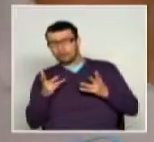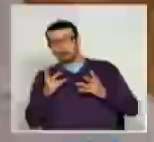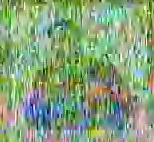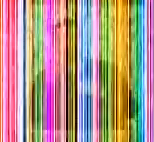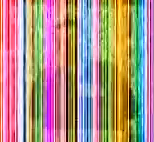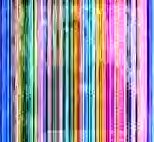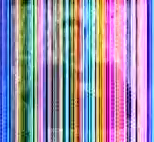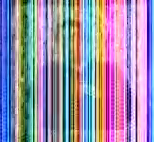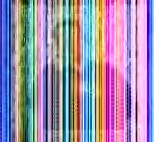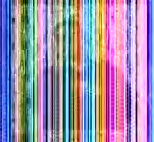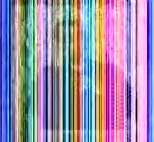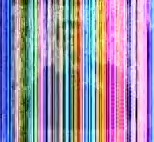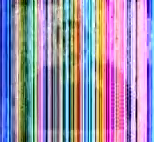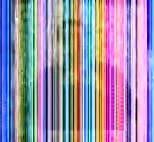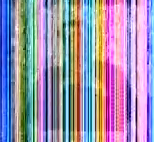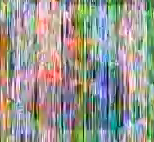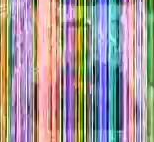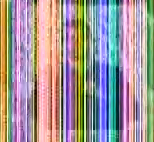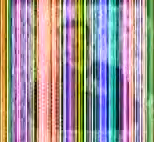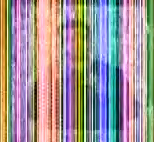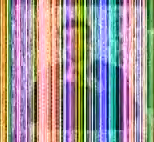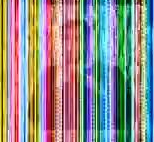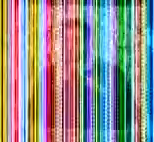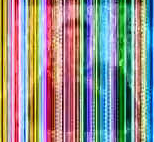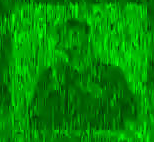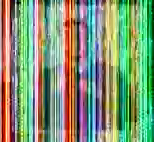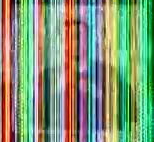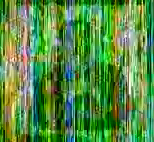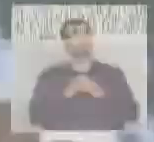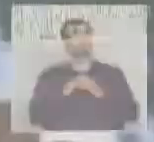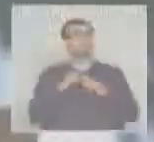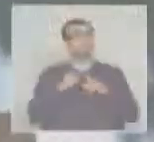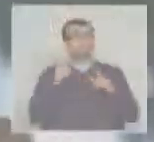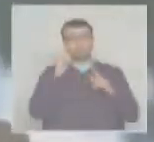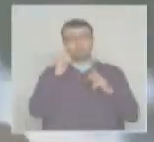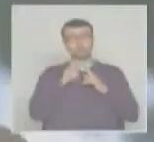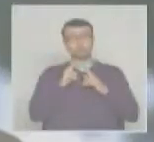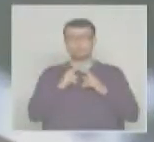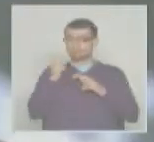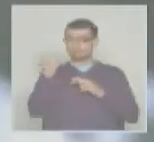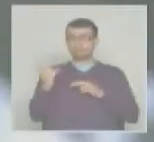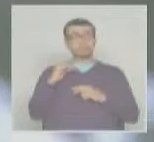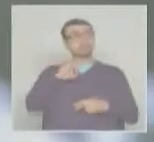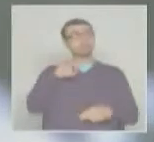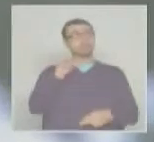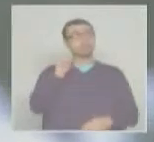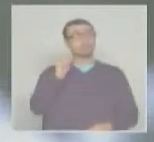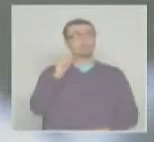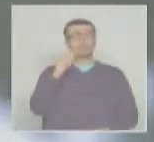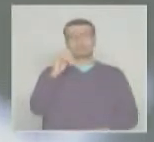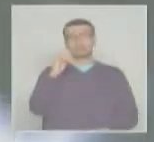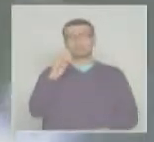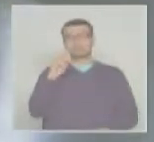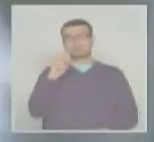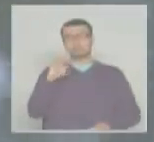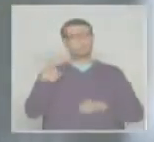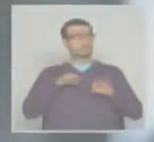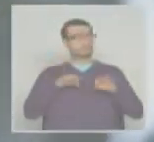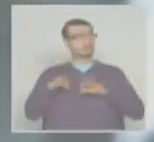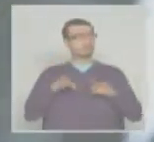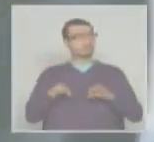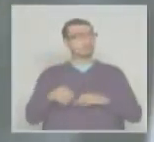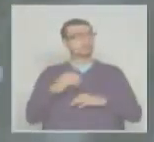tenerla ahí un momentico para que nos hagan una toma, es muy pequeña, pero es conocer lo que explica Javier muy bien, que es la parte de la fisiología.